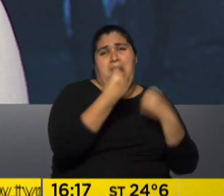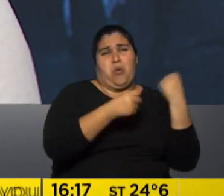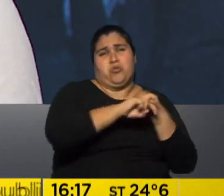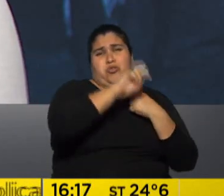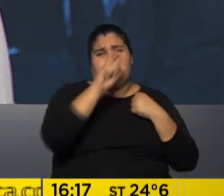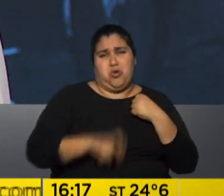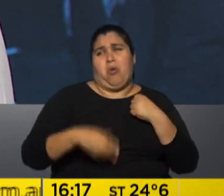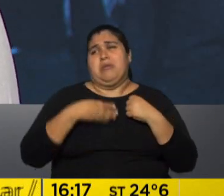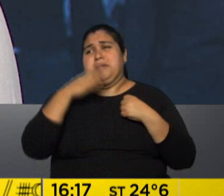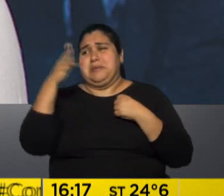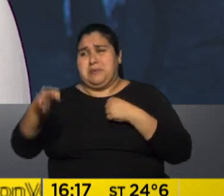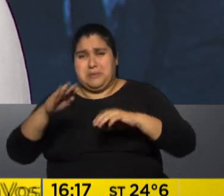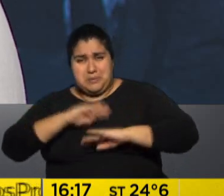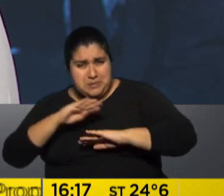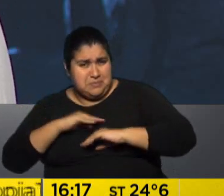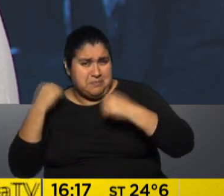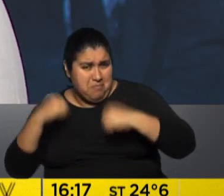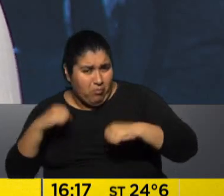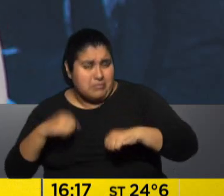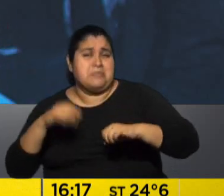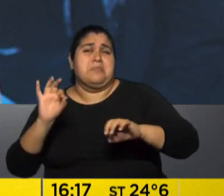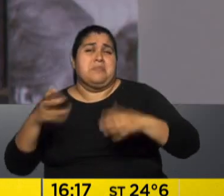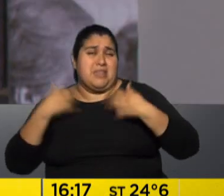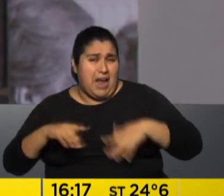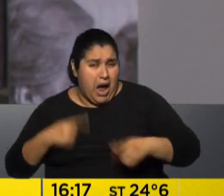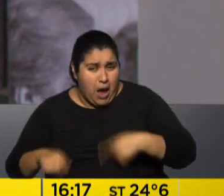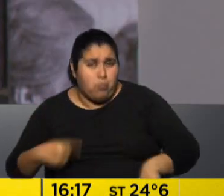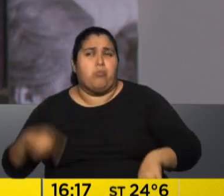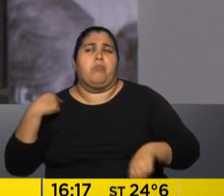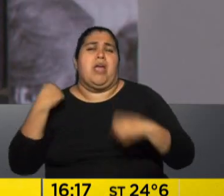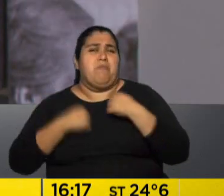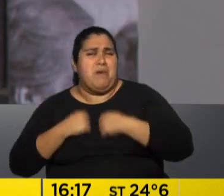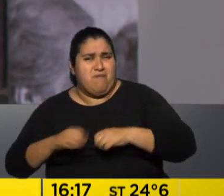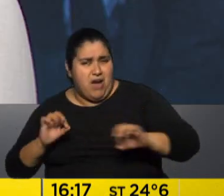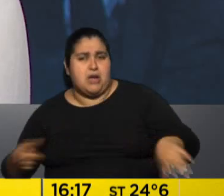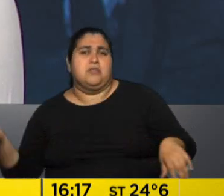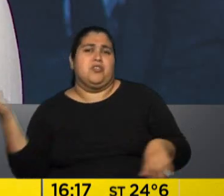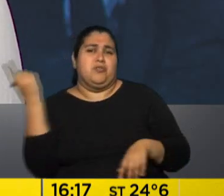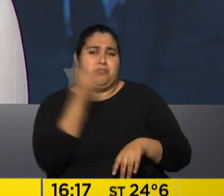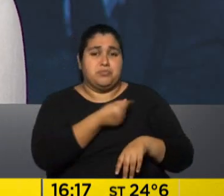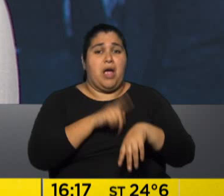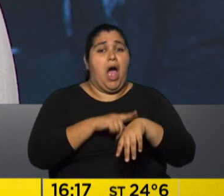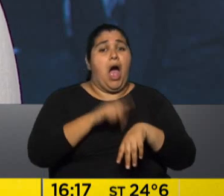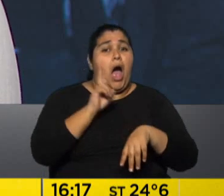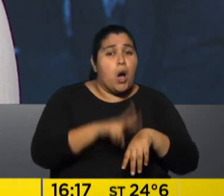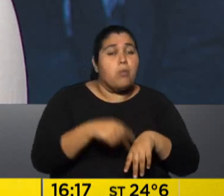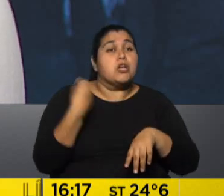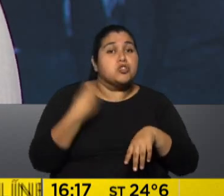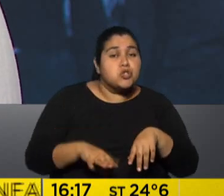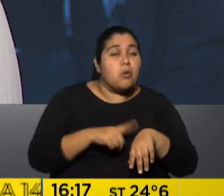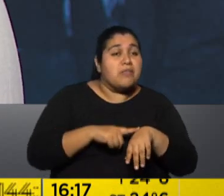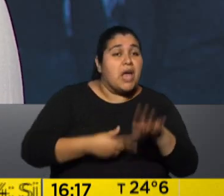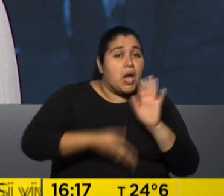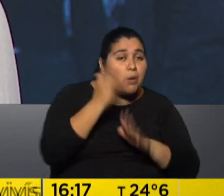llego a entrenar, me cambio, arranco a entrenar, termino de entrenar, me baño y ahí me queda si tengo que ir al médico, si tengo que ir a mi